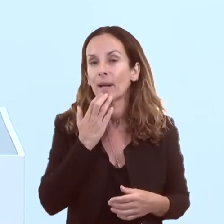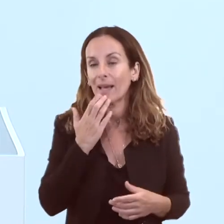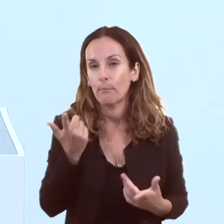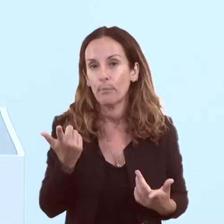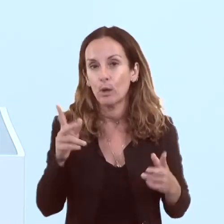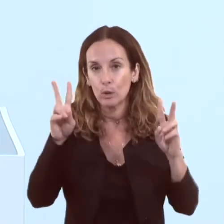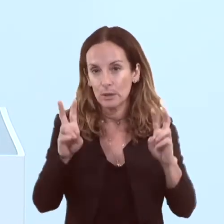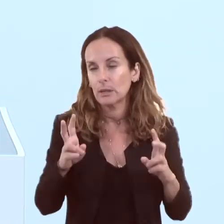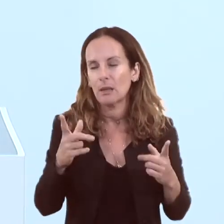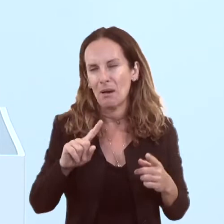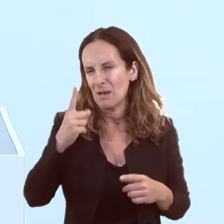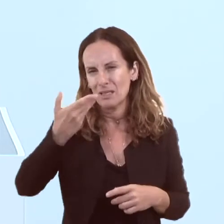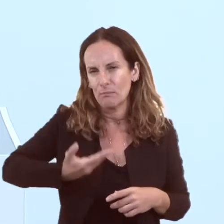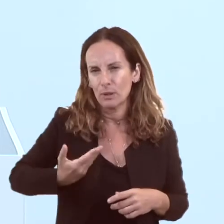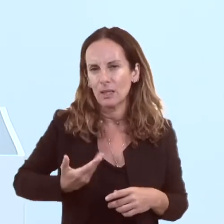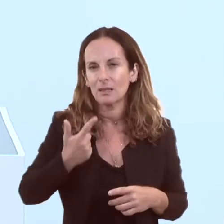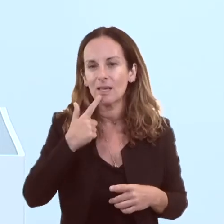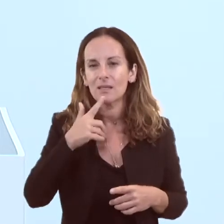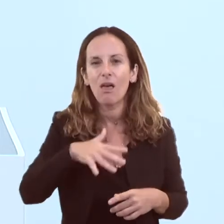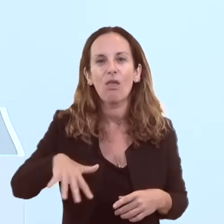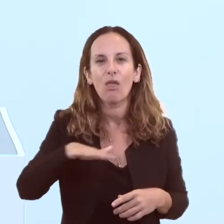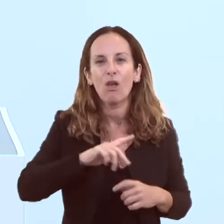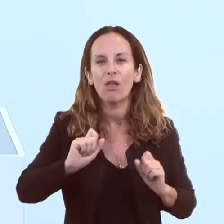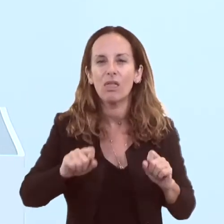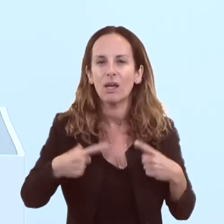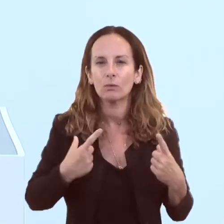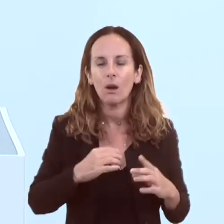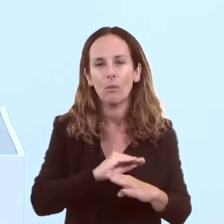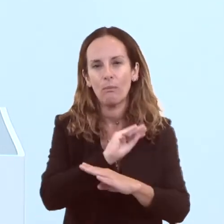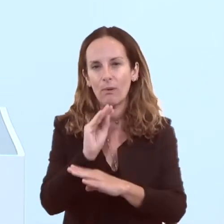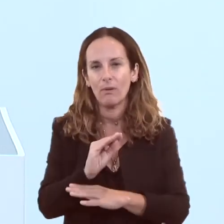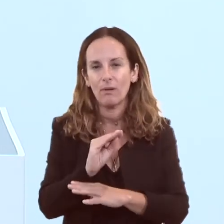la preservación del entorno natural es decir el equilibrio